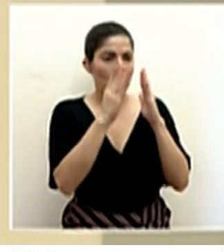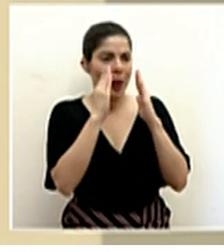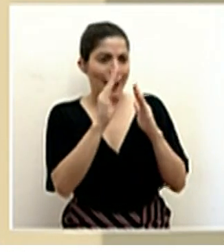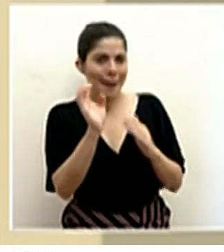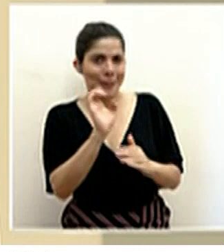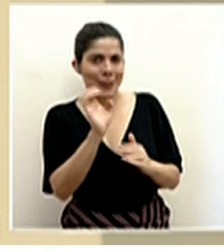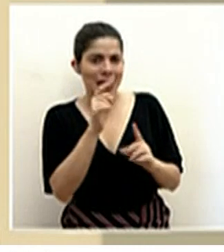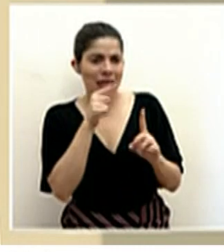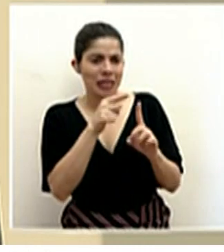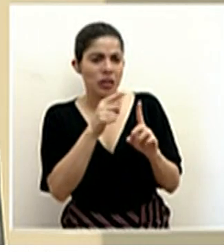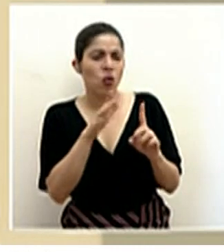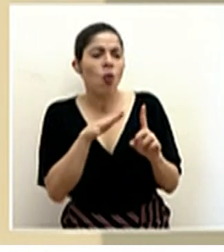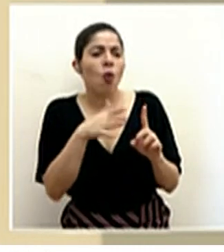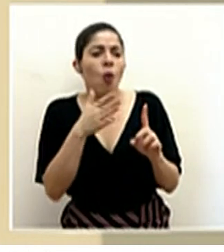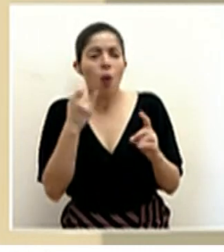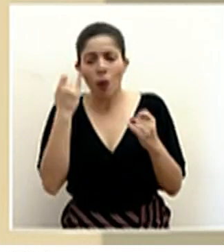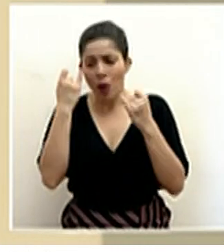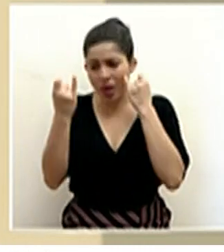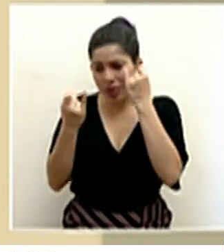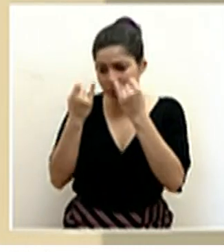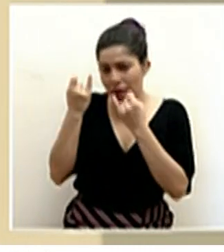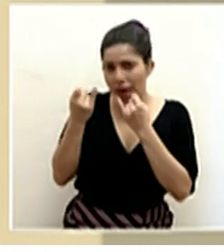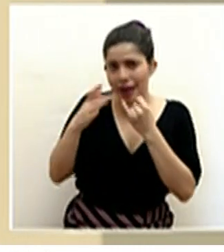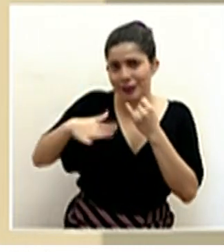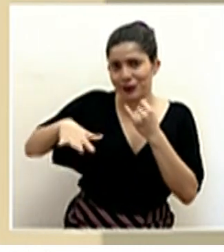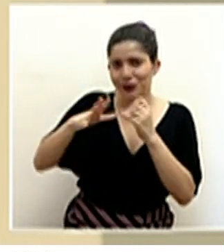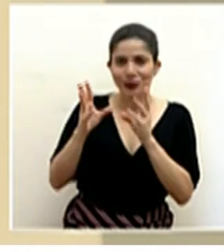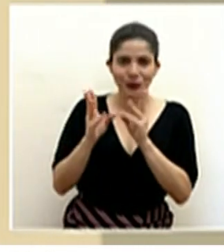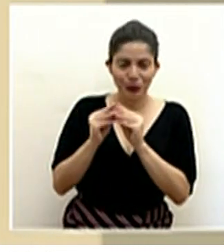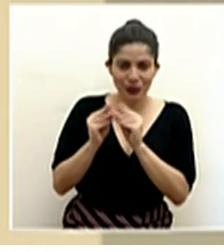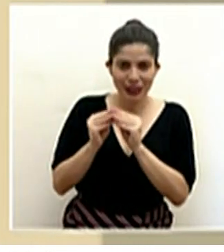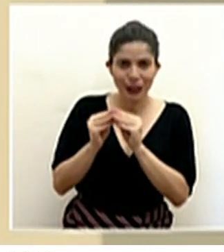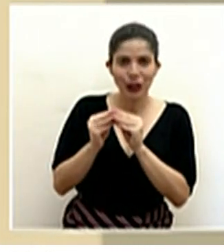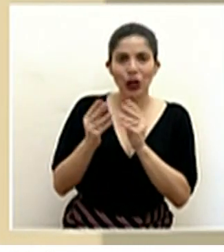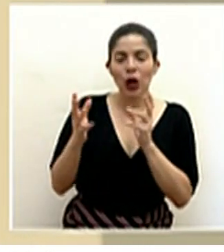cómo conjuntamos todas las ideas de parte de la comisión